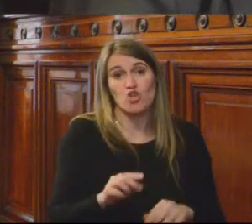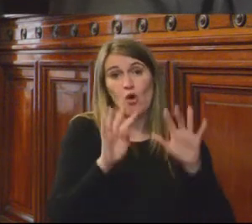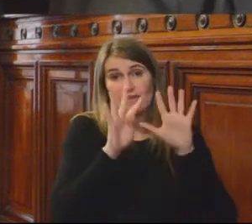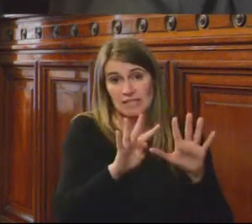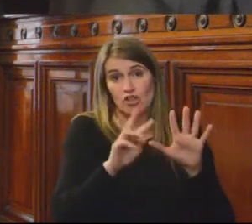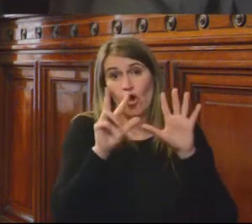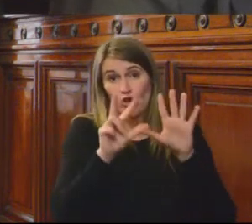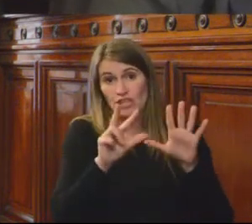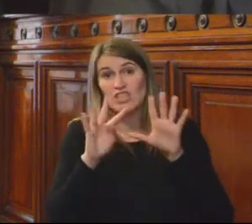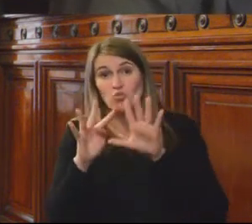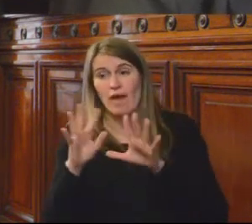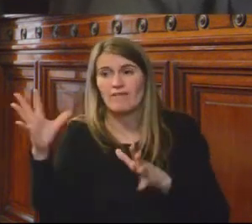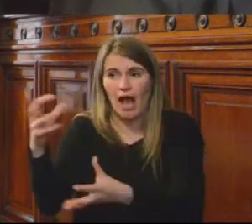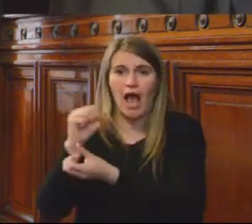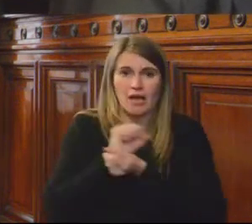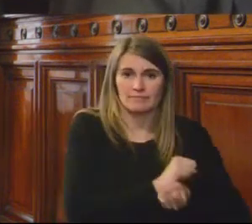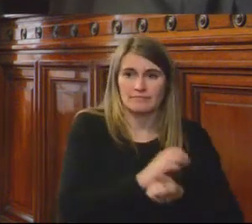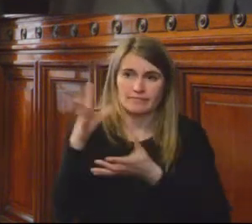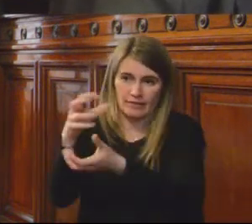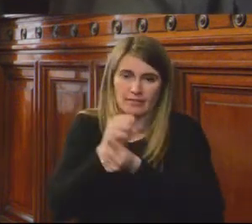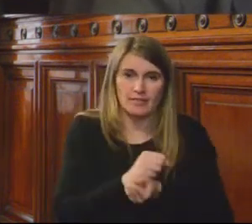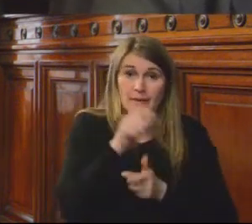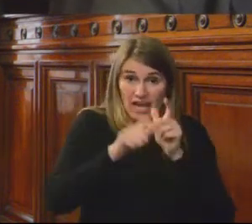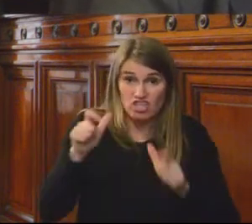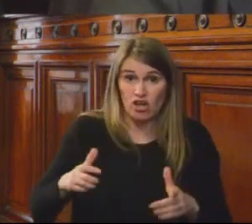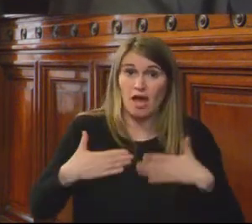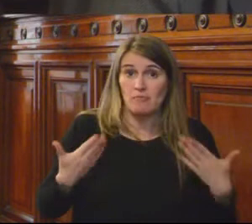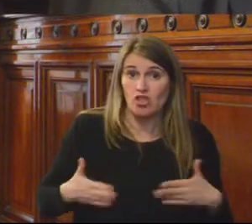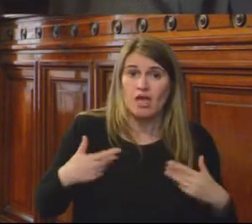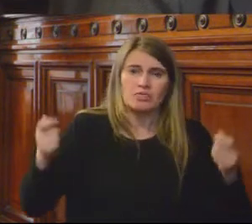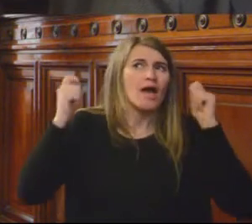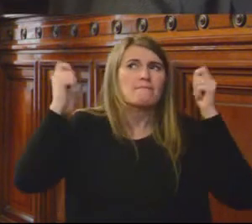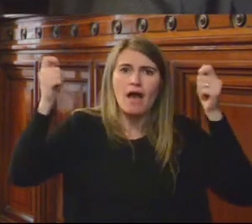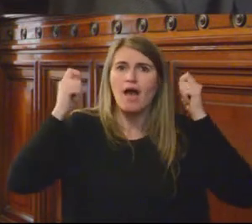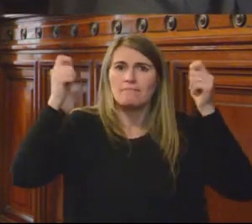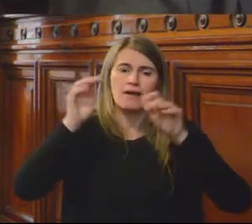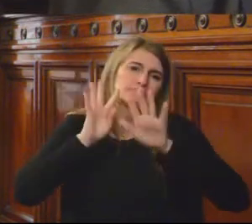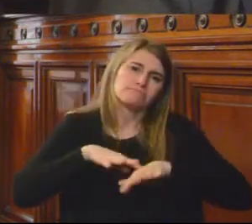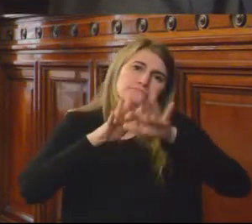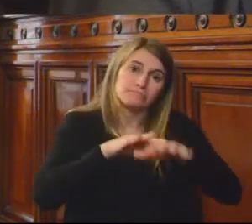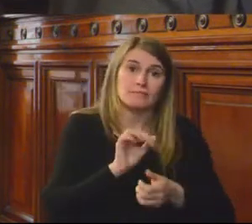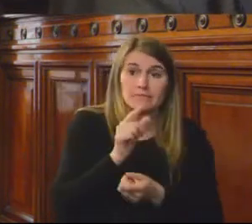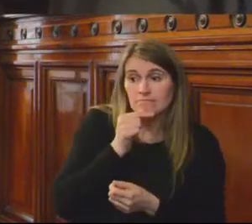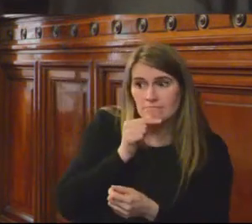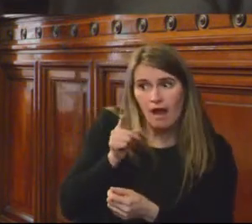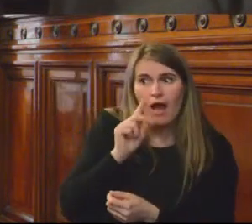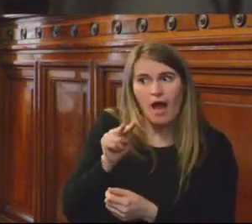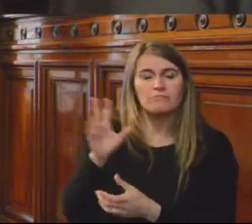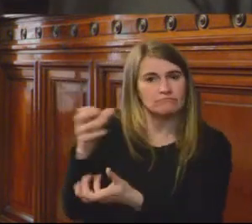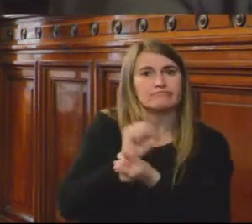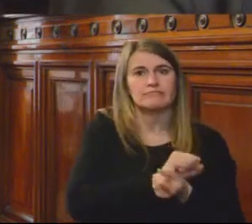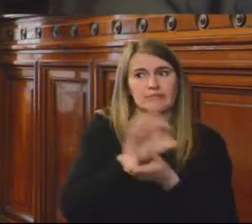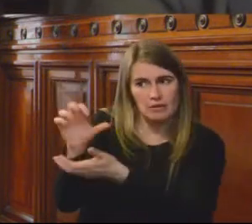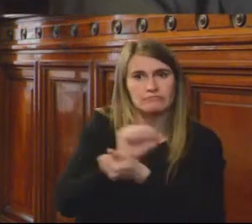11.989 arrestos de manifestantes, de personas que estaban protestando contra el poder. Es